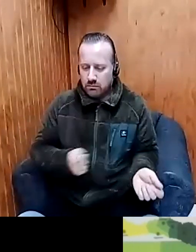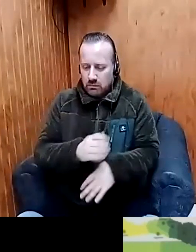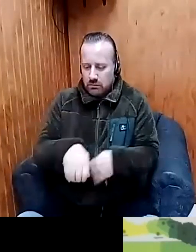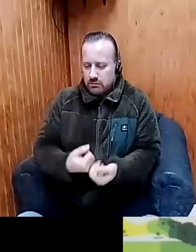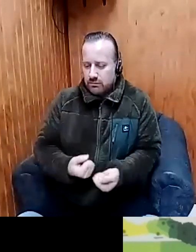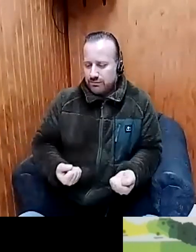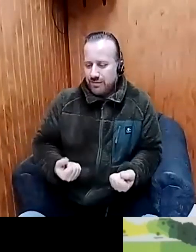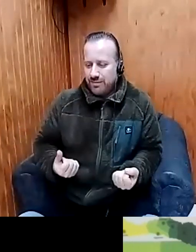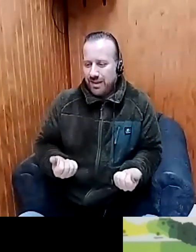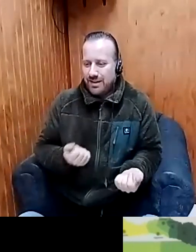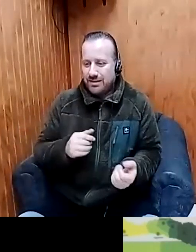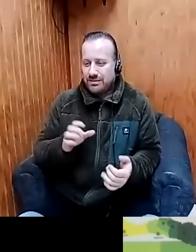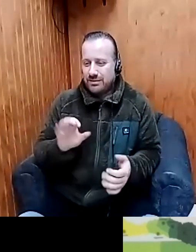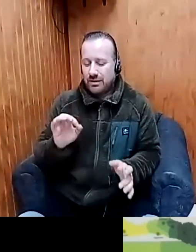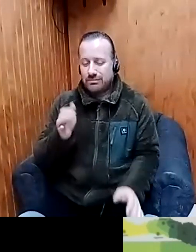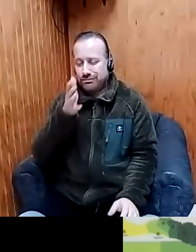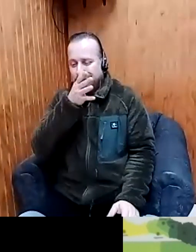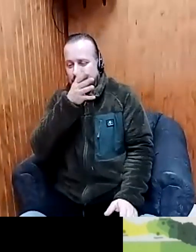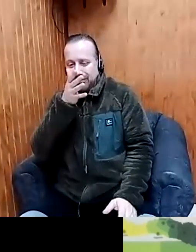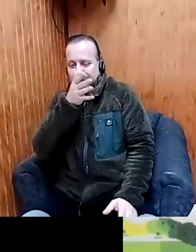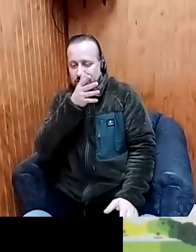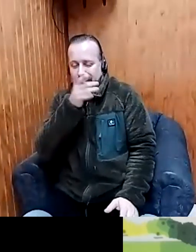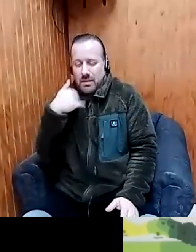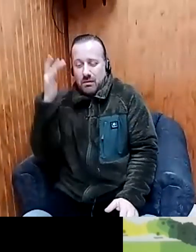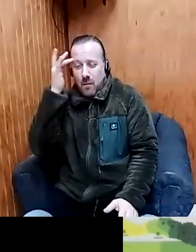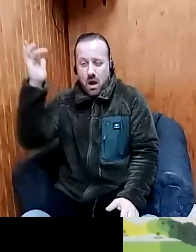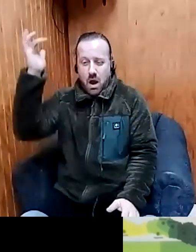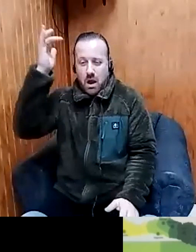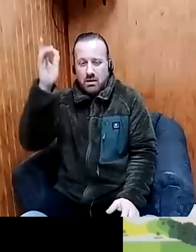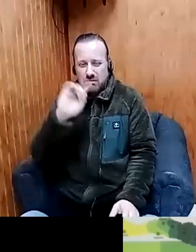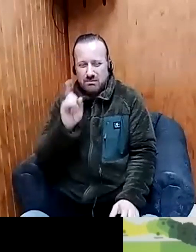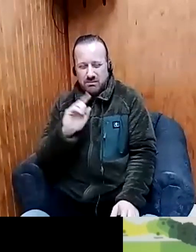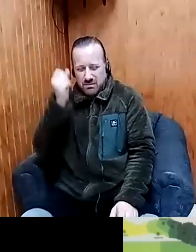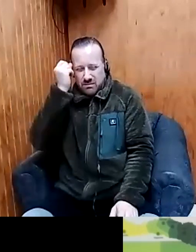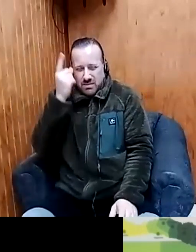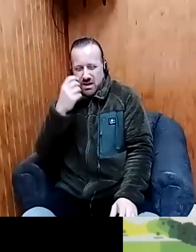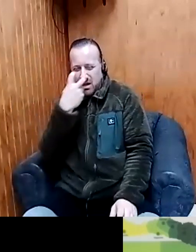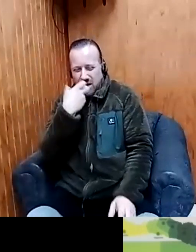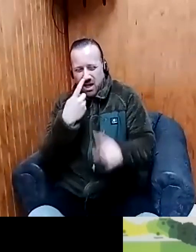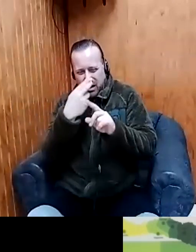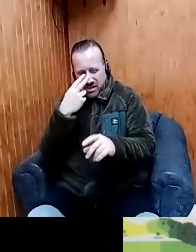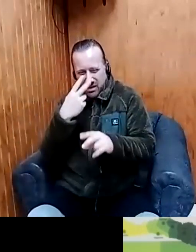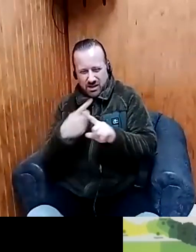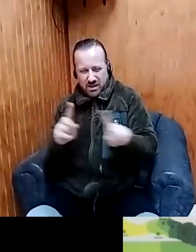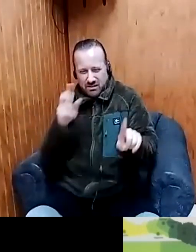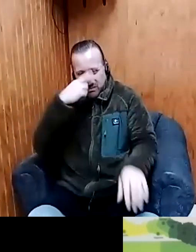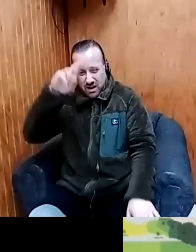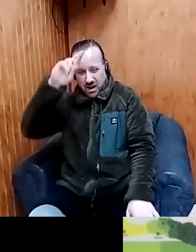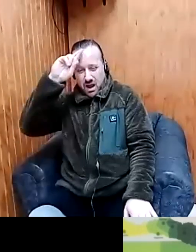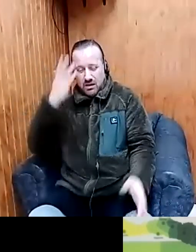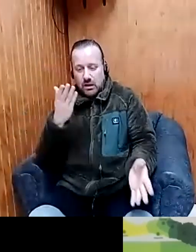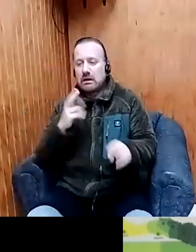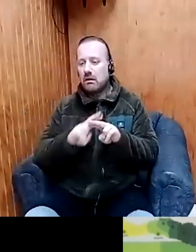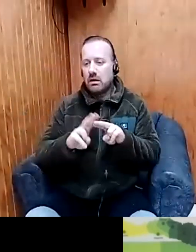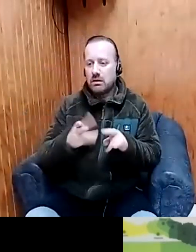así excéntricos y brillantes, pero que nadie los entiende porque hablan un idioma súper raro, esto lo que va a hacer es que mucha gente diga,